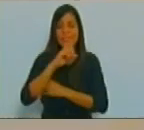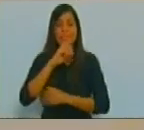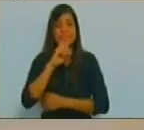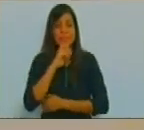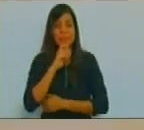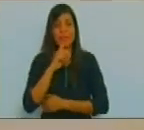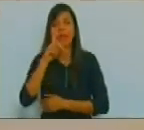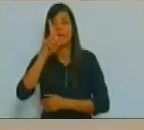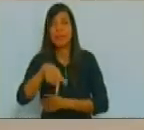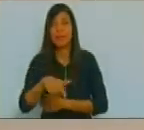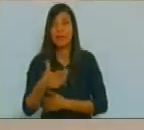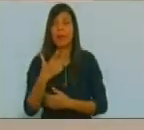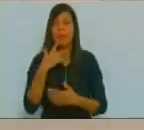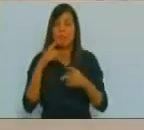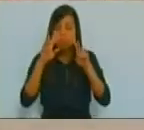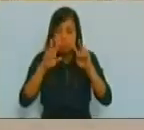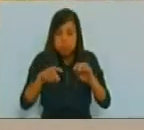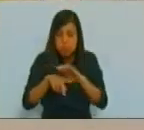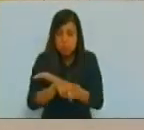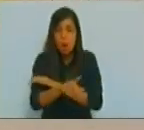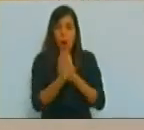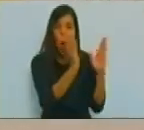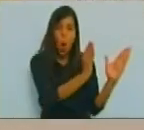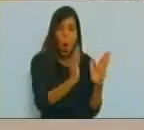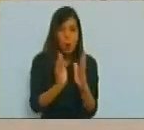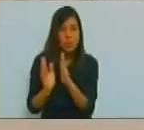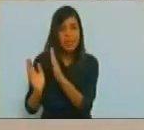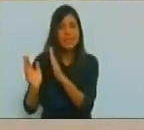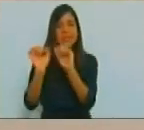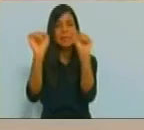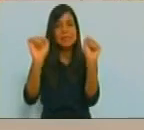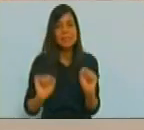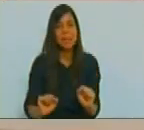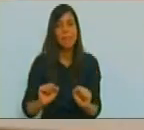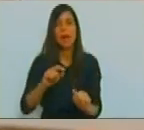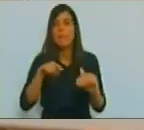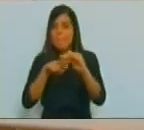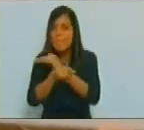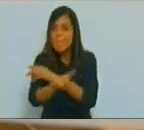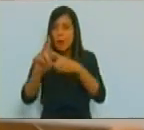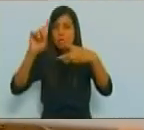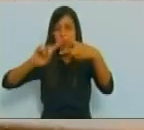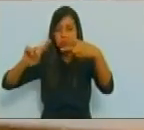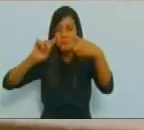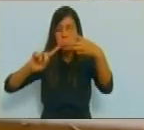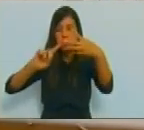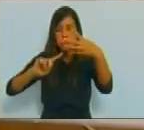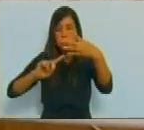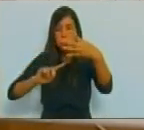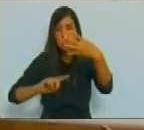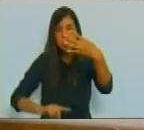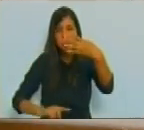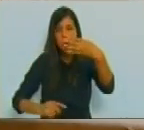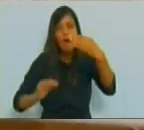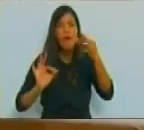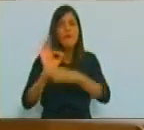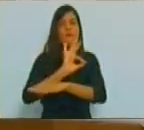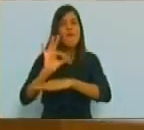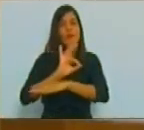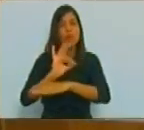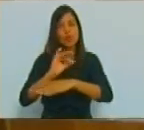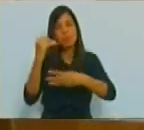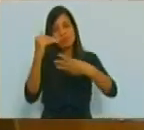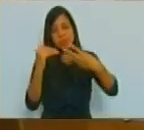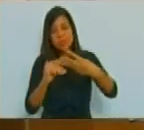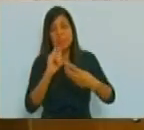ingeniería organizacional debe estar estructurada y en funcionamiento y concebida además como